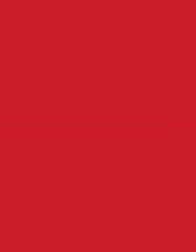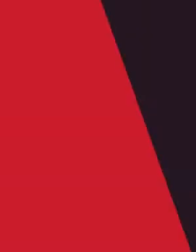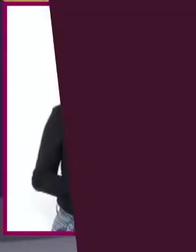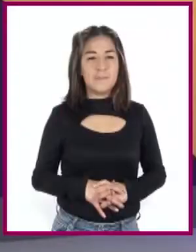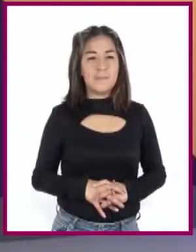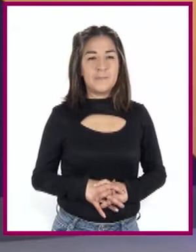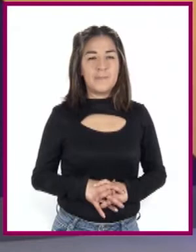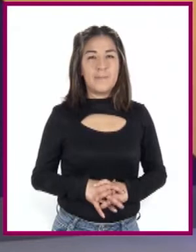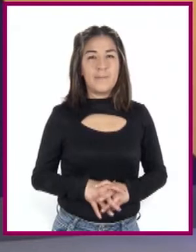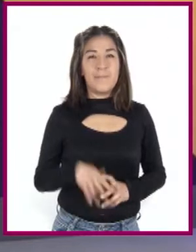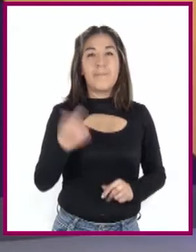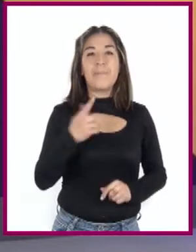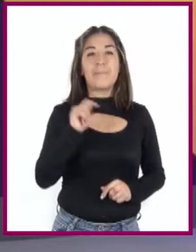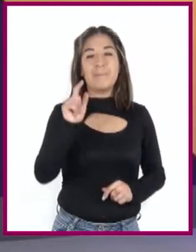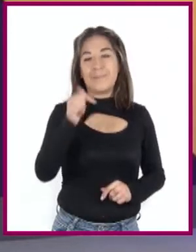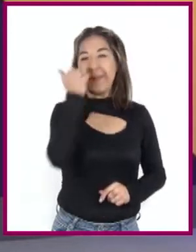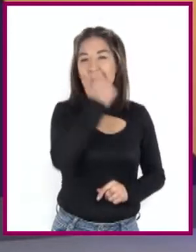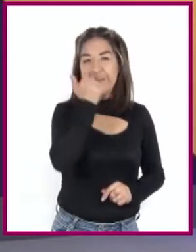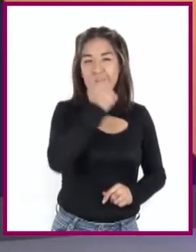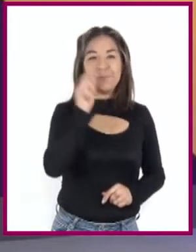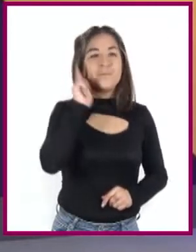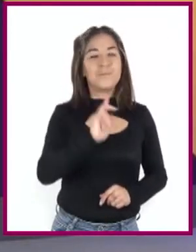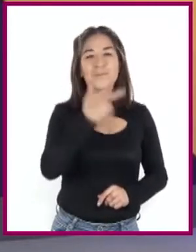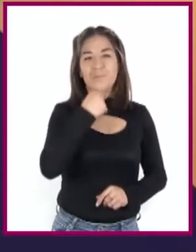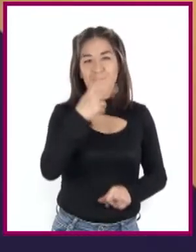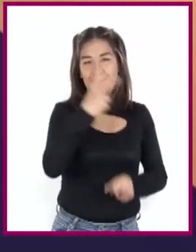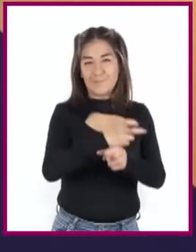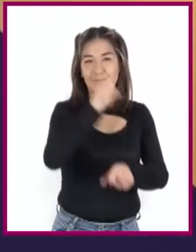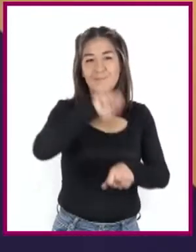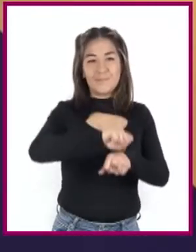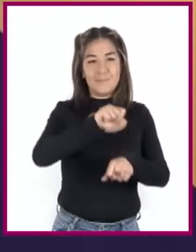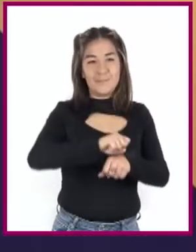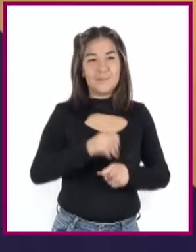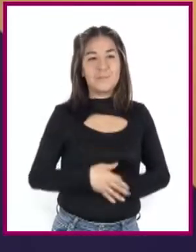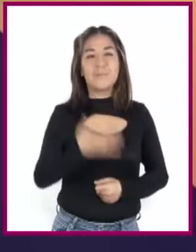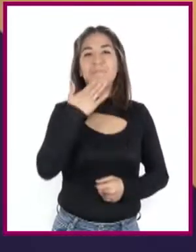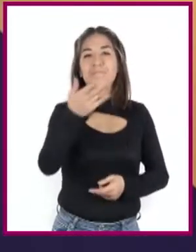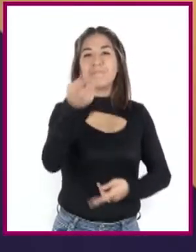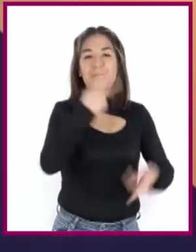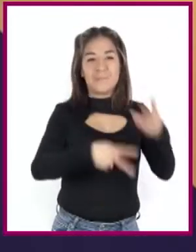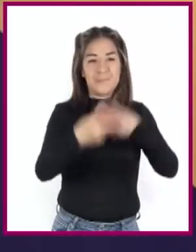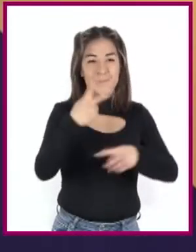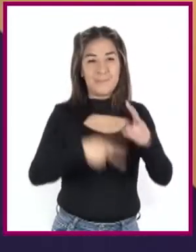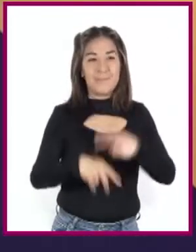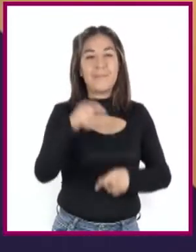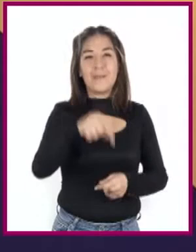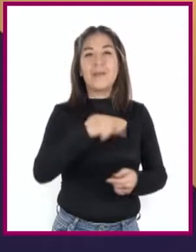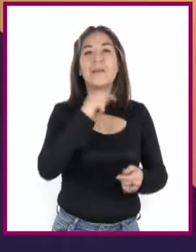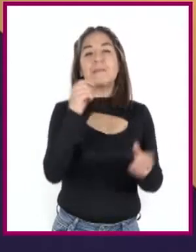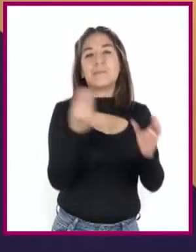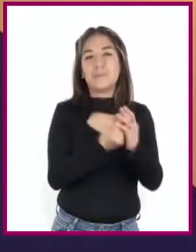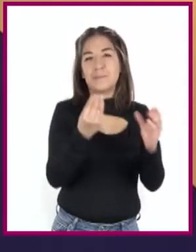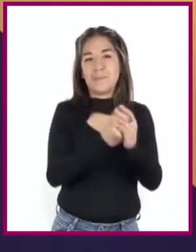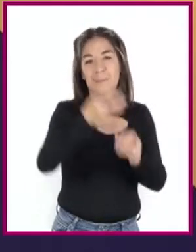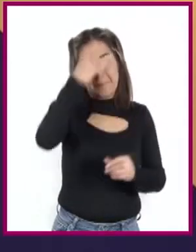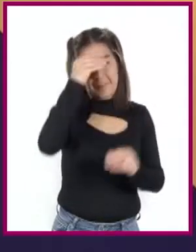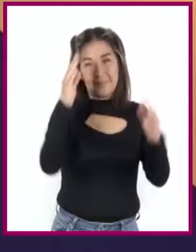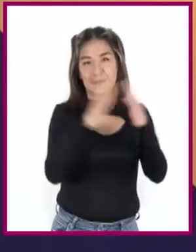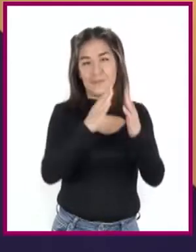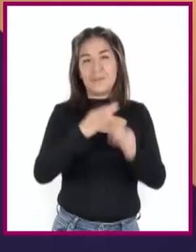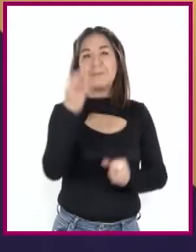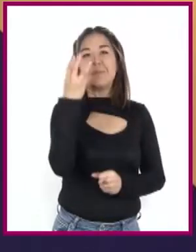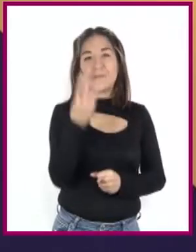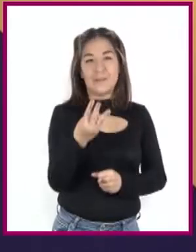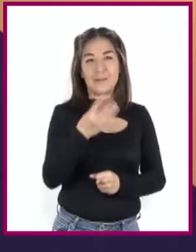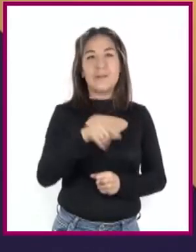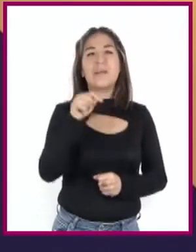¿Qué tal, alumnas y alumnos de segundo grado de secundaria? Sean bienvenidas y bienvenidos a una sesión más de Aprende en Casa